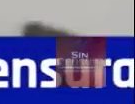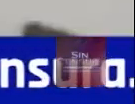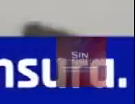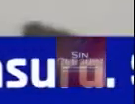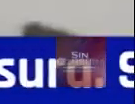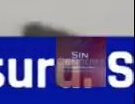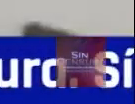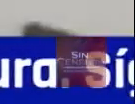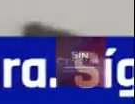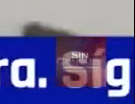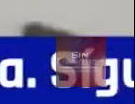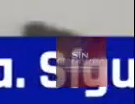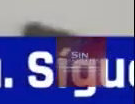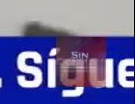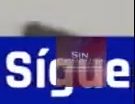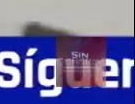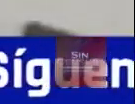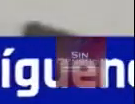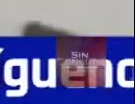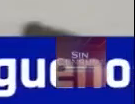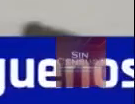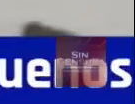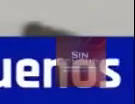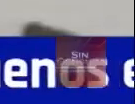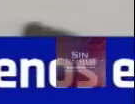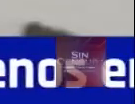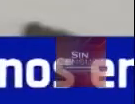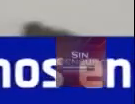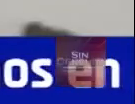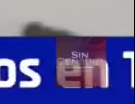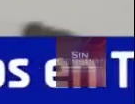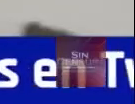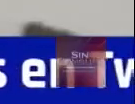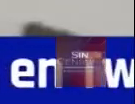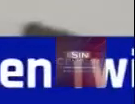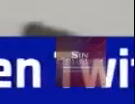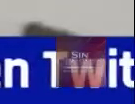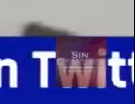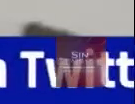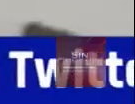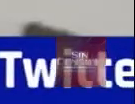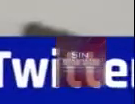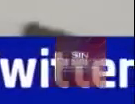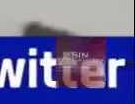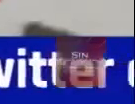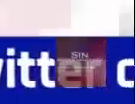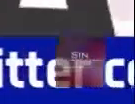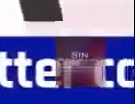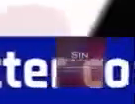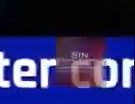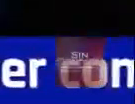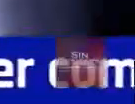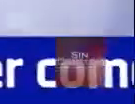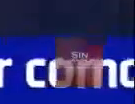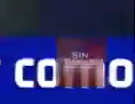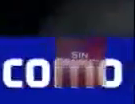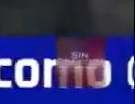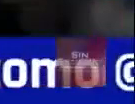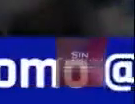la Fuerza Aérea Mexicana. Le decía, llegaron muy temprano hoy a territorio nacional. El